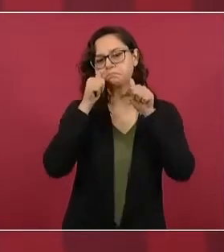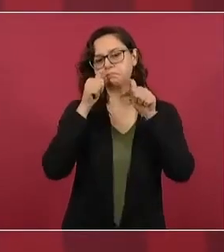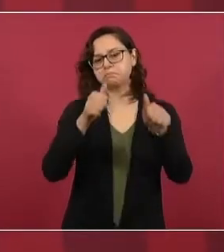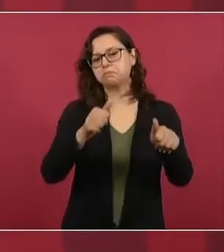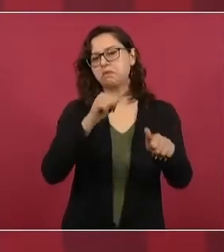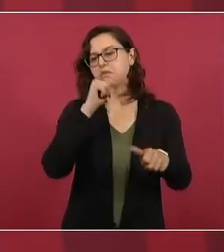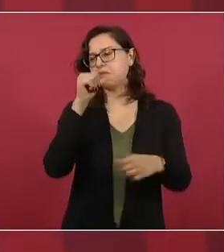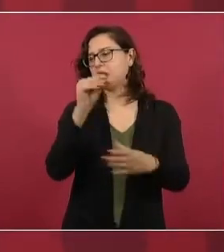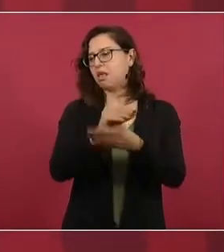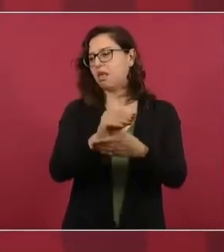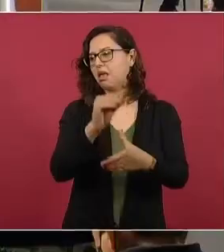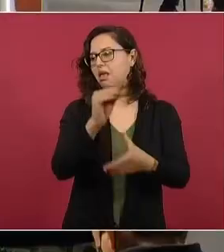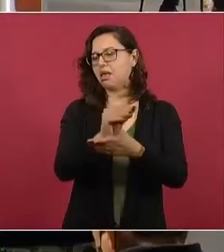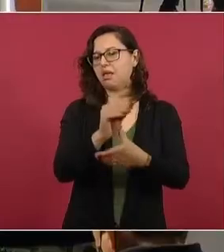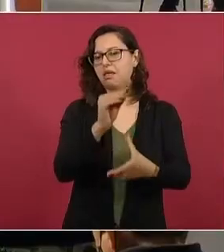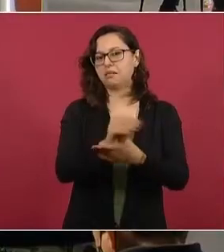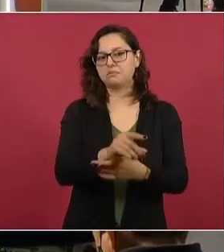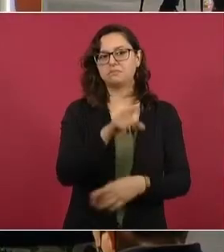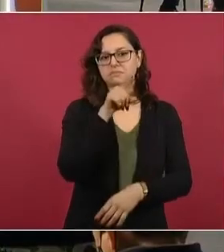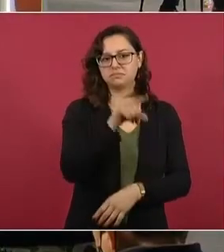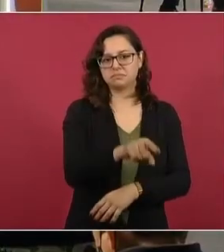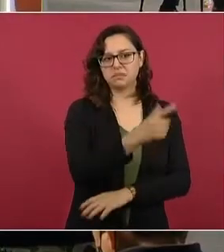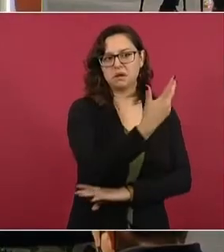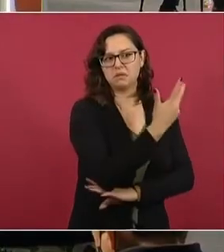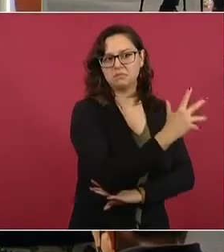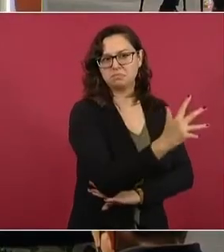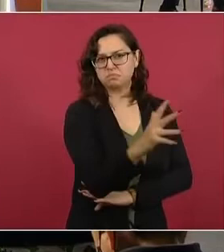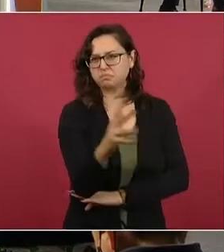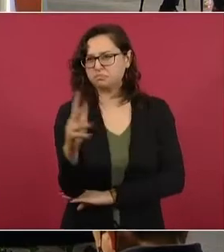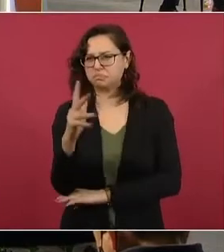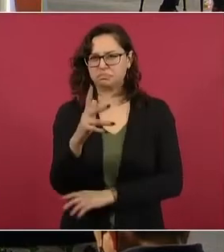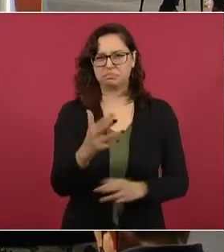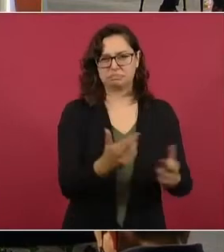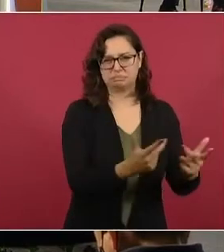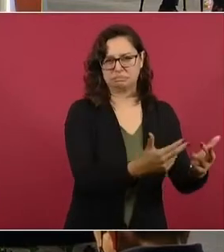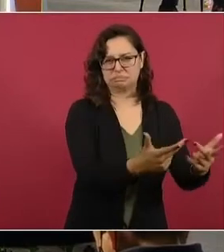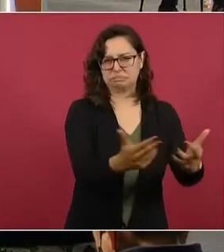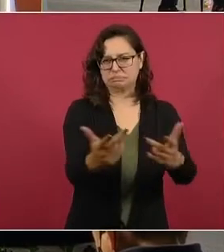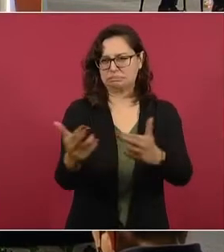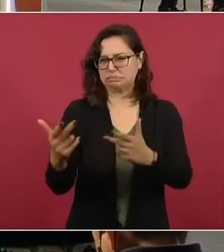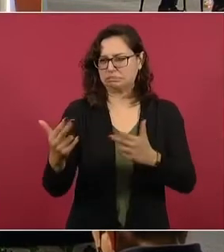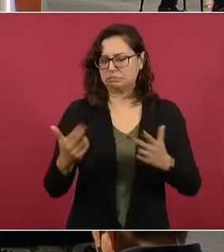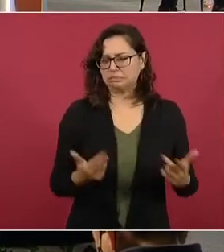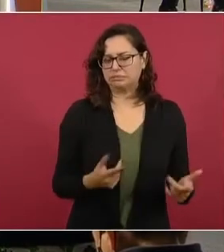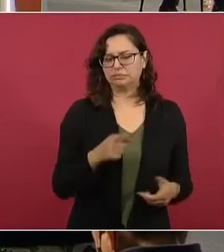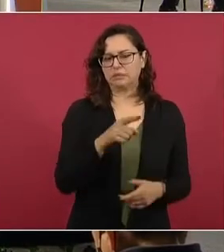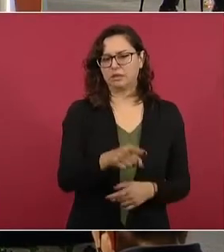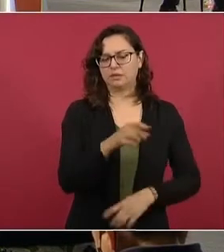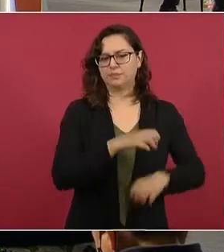muy poderosa, ¿cómo se llama la constructora? Vulcan.